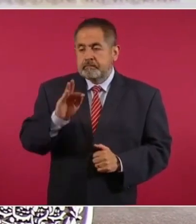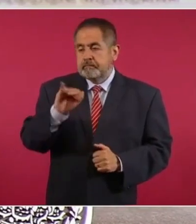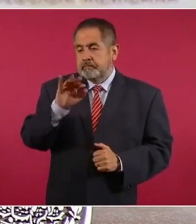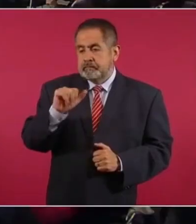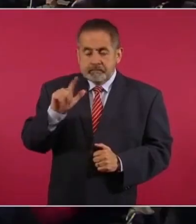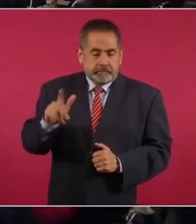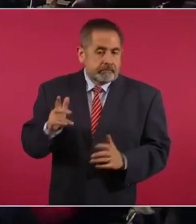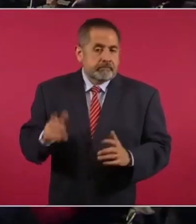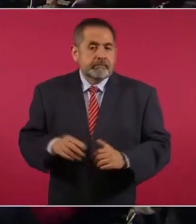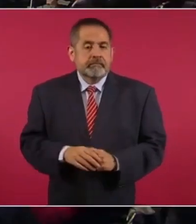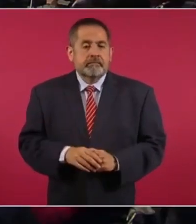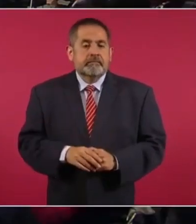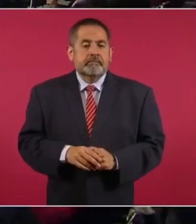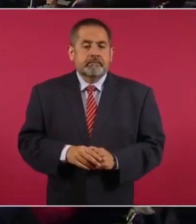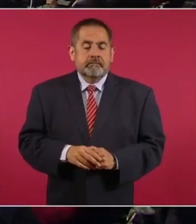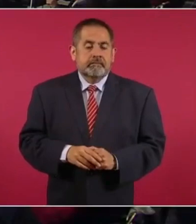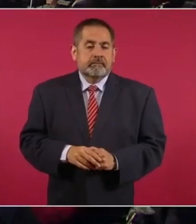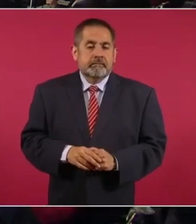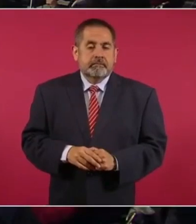fiscalía,